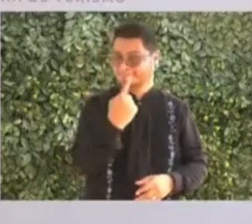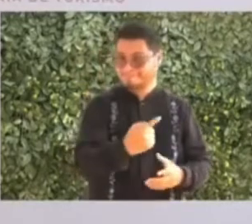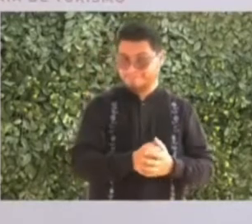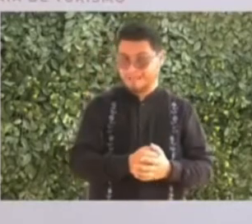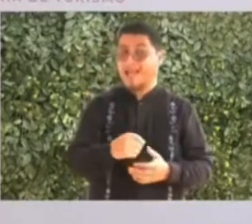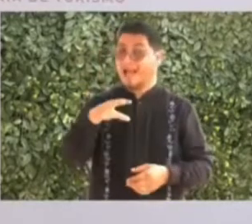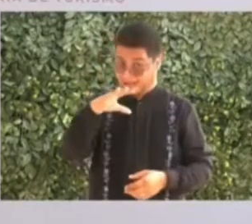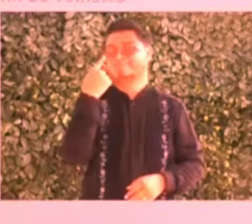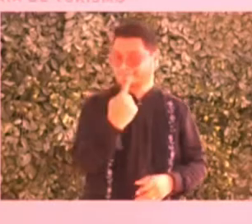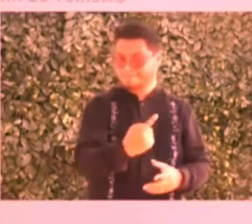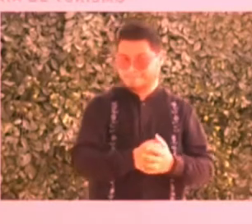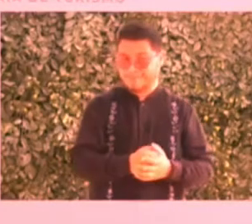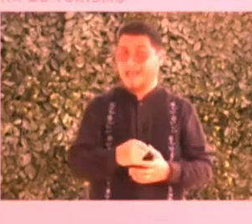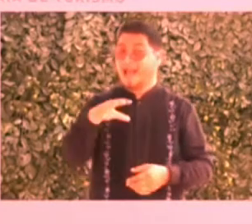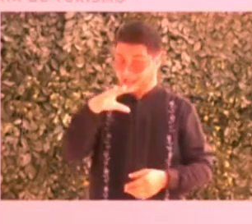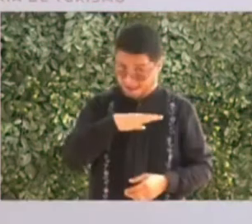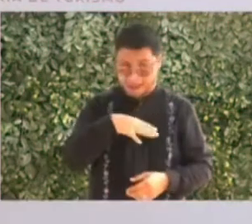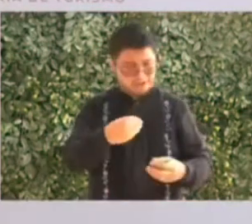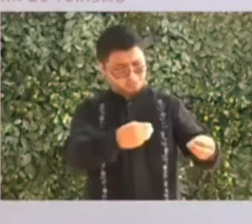sobran recursos,